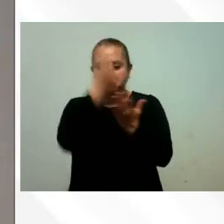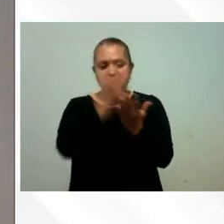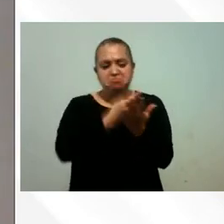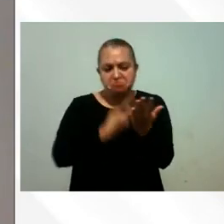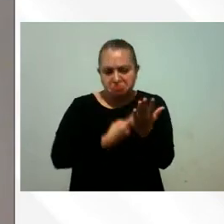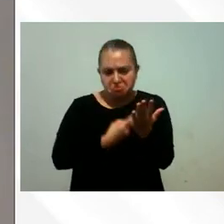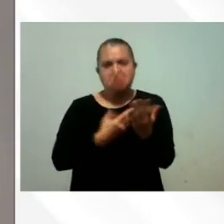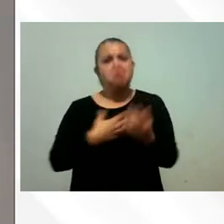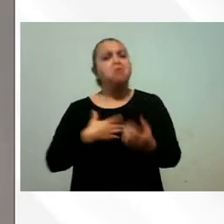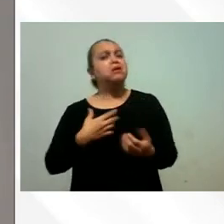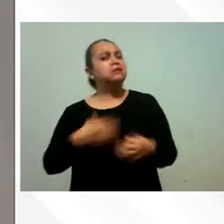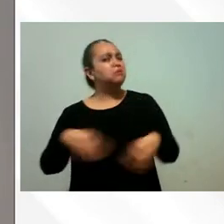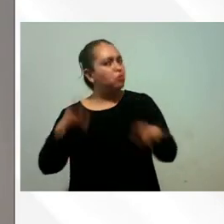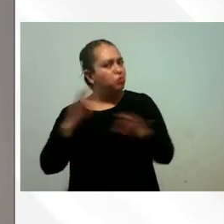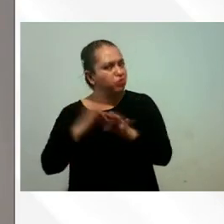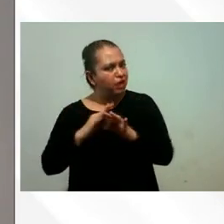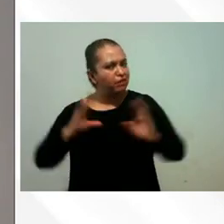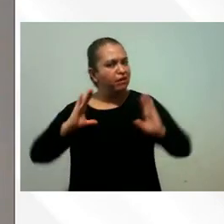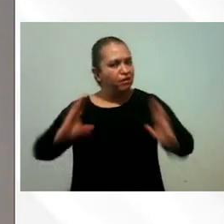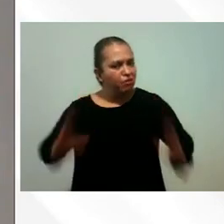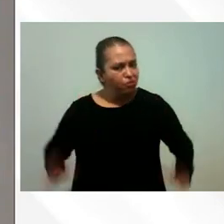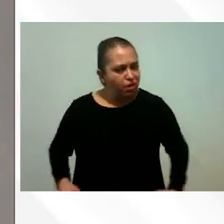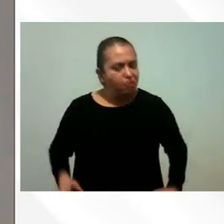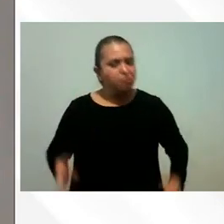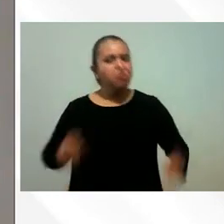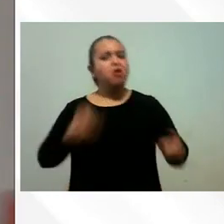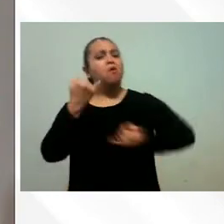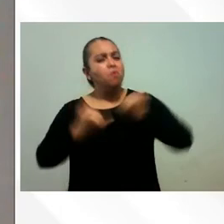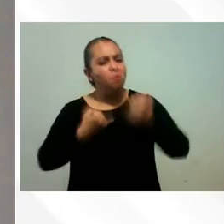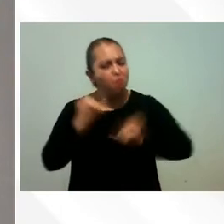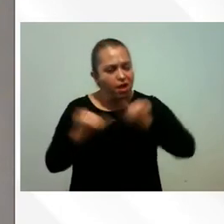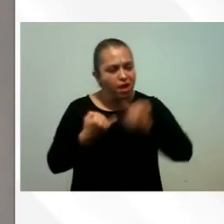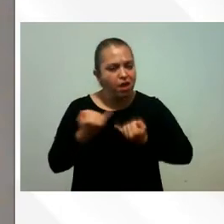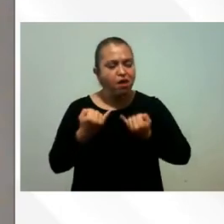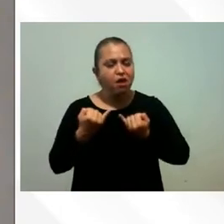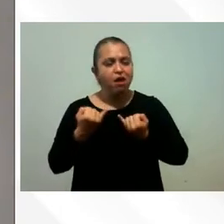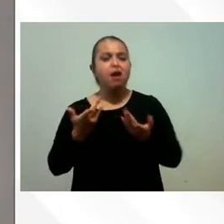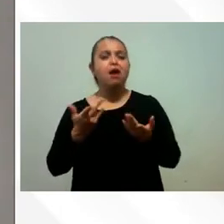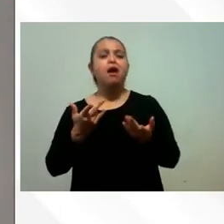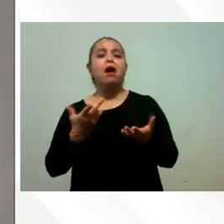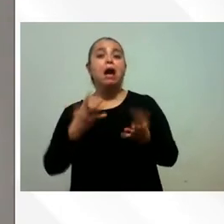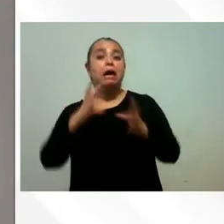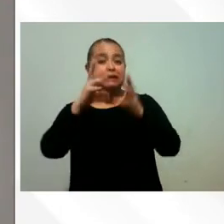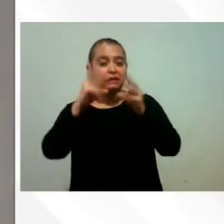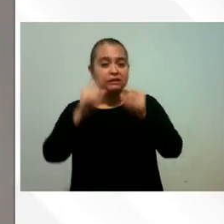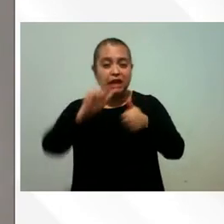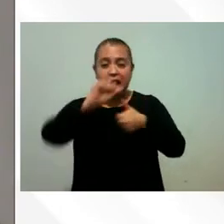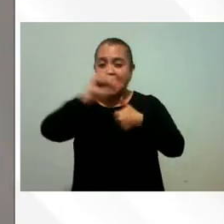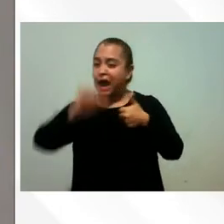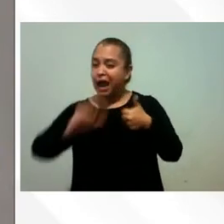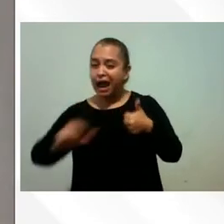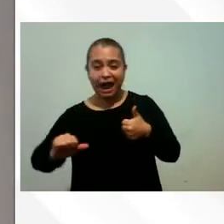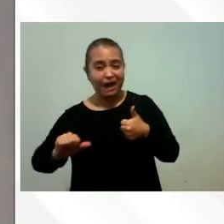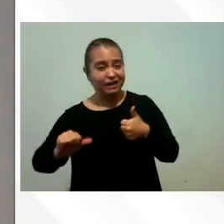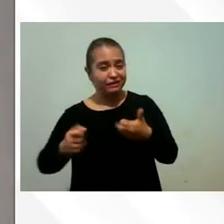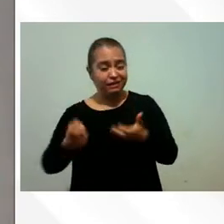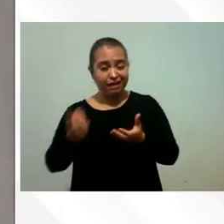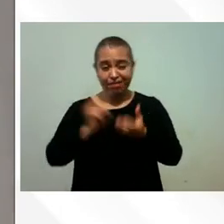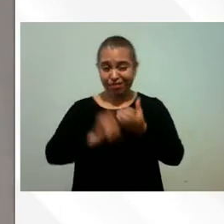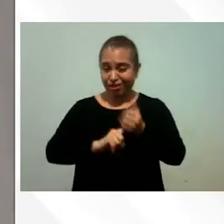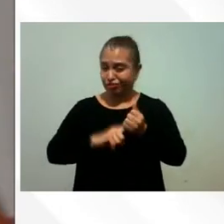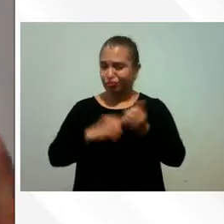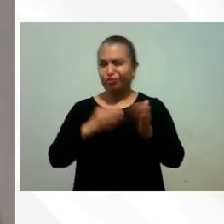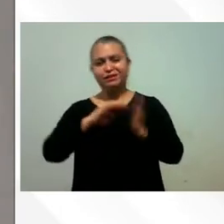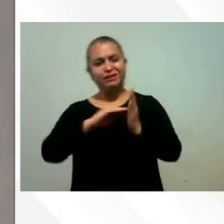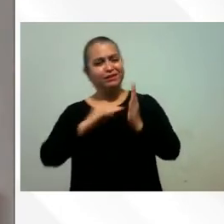¿no? El juego, pues todo lo que tenga que ver con la plástica, ¿no? El arte en sí mismo, cómo entretejer que el